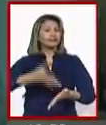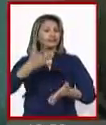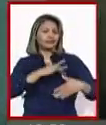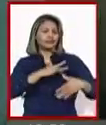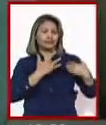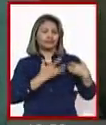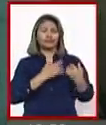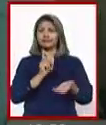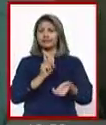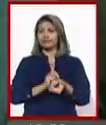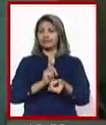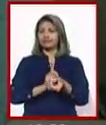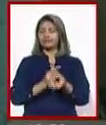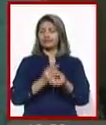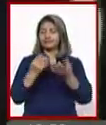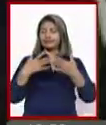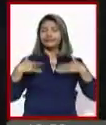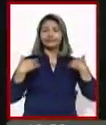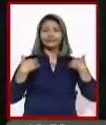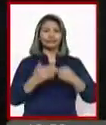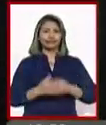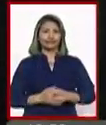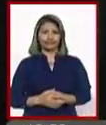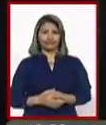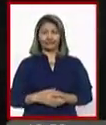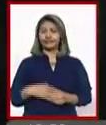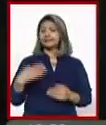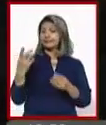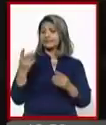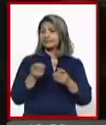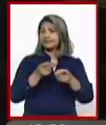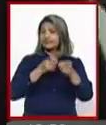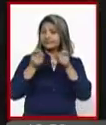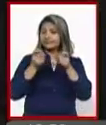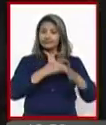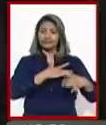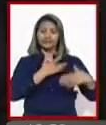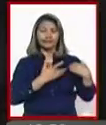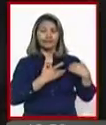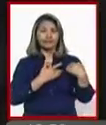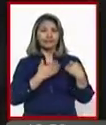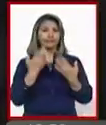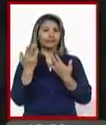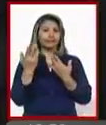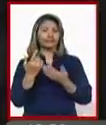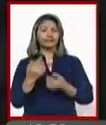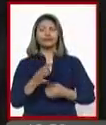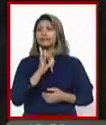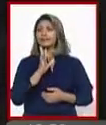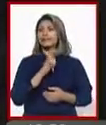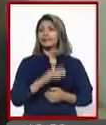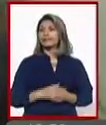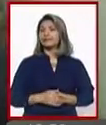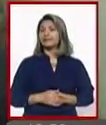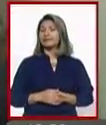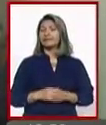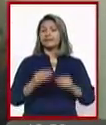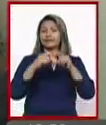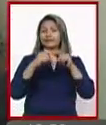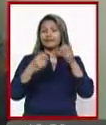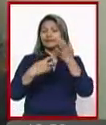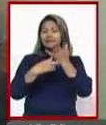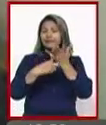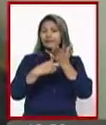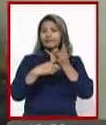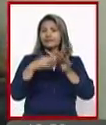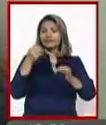Pues está bien, sí, me alegro mucho por eso. Sí, vine a hacer un chequeo para ver y estoy esperando a ver que me den una ficha, pero